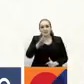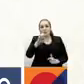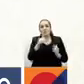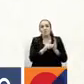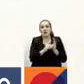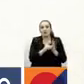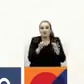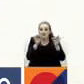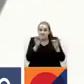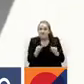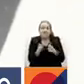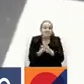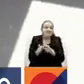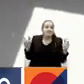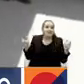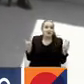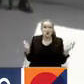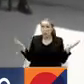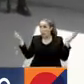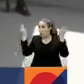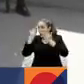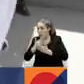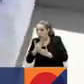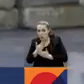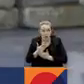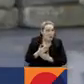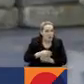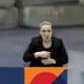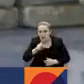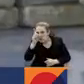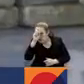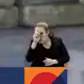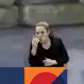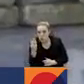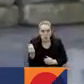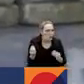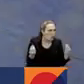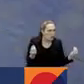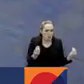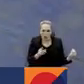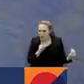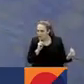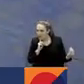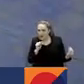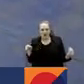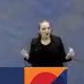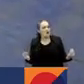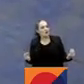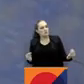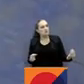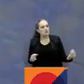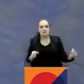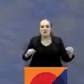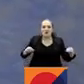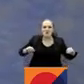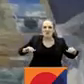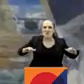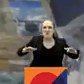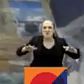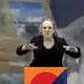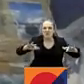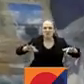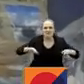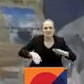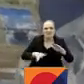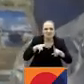ellos hacen parte de los aproximadamente 20.000 miembros de células criminales que estarían estrechamente ligados